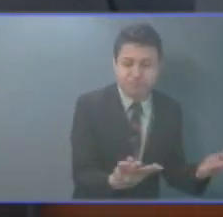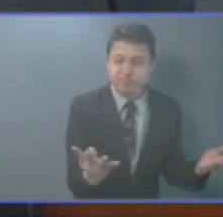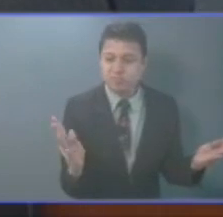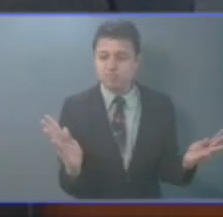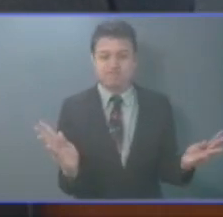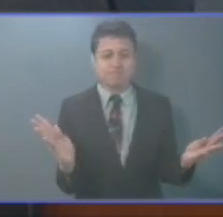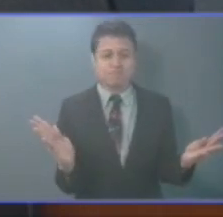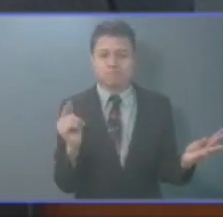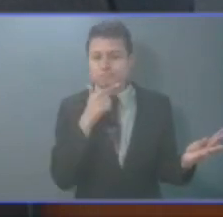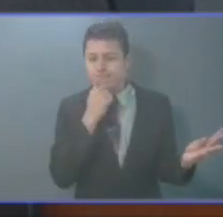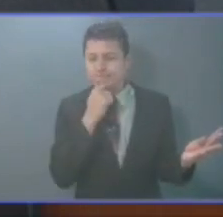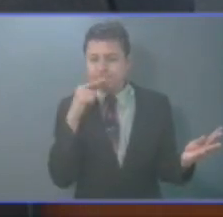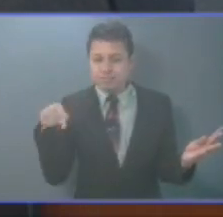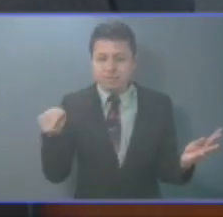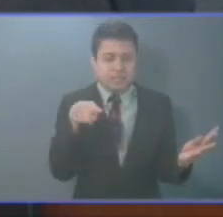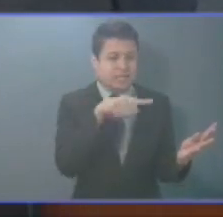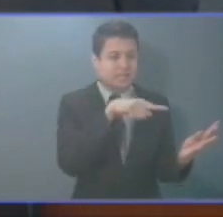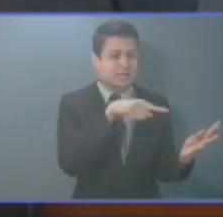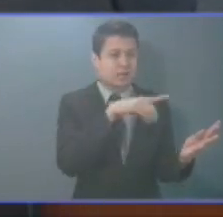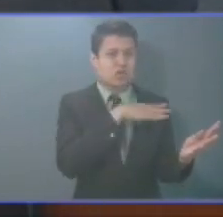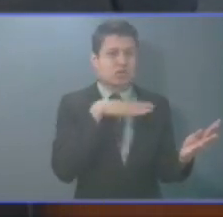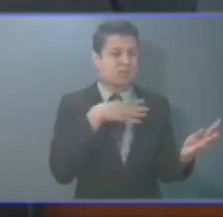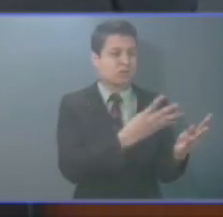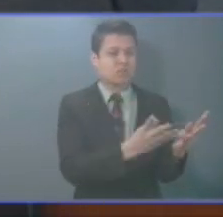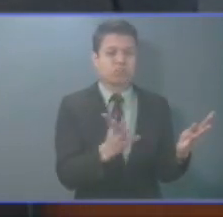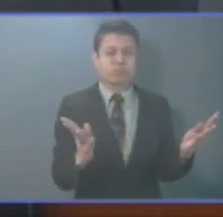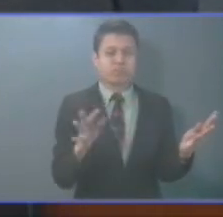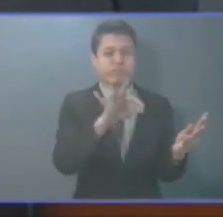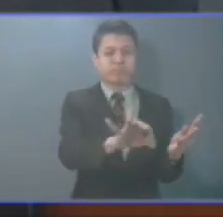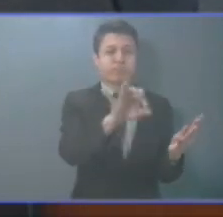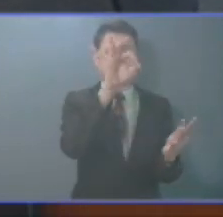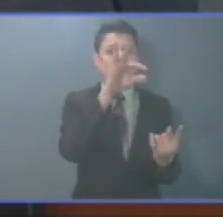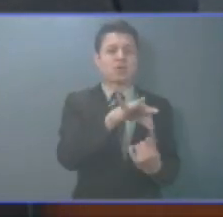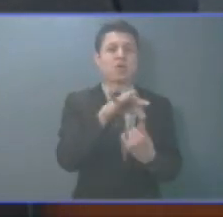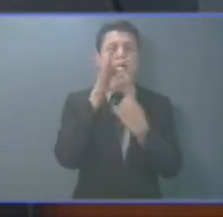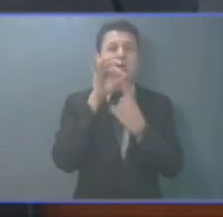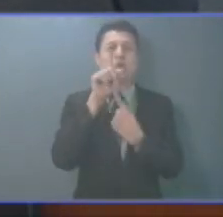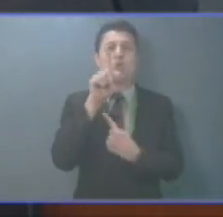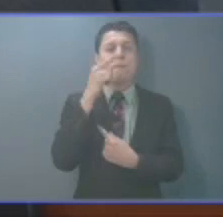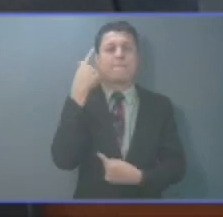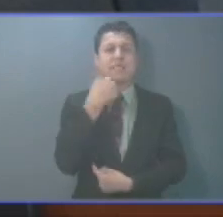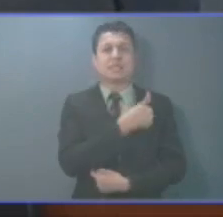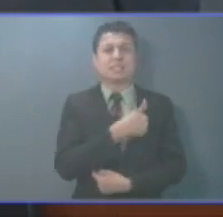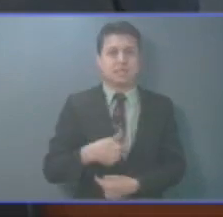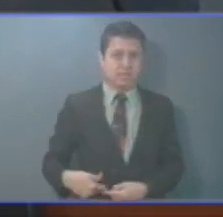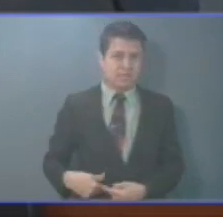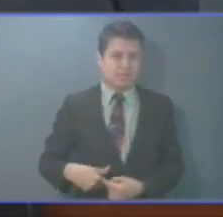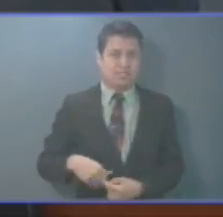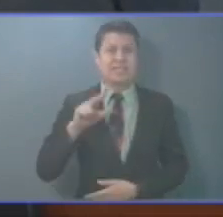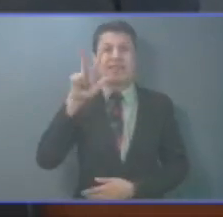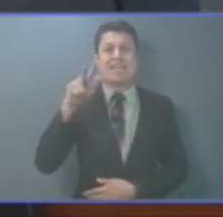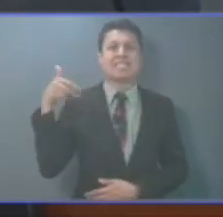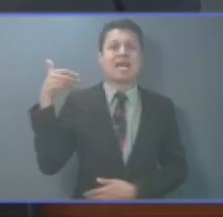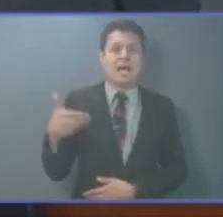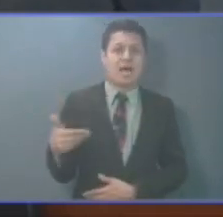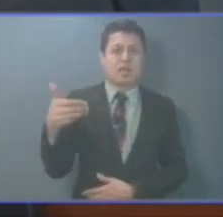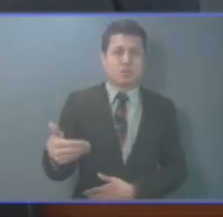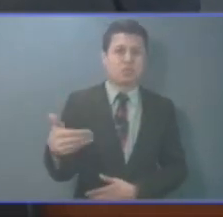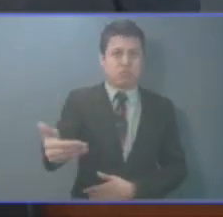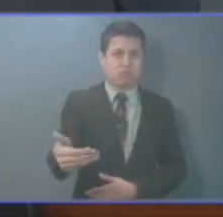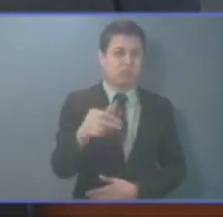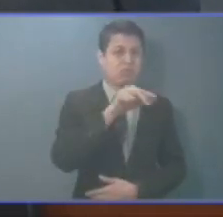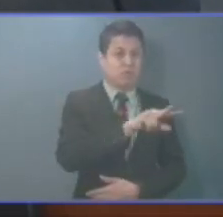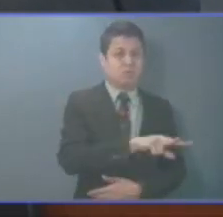3 años en el ejercicio de ese cargo y será electa de manera rotativa entre el sector de personas provenientes de la sociedad civil y